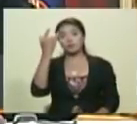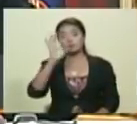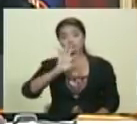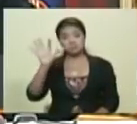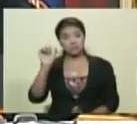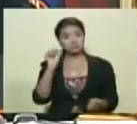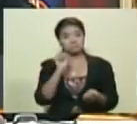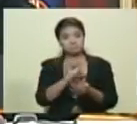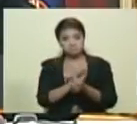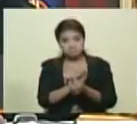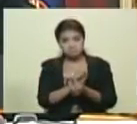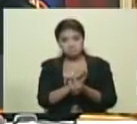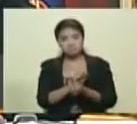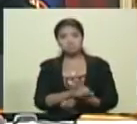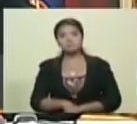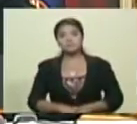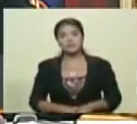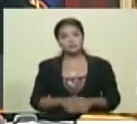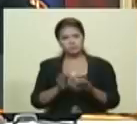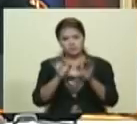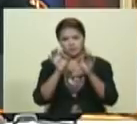capturados y serán